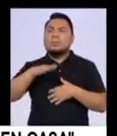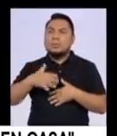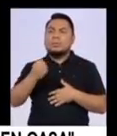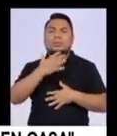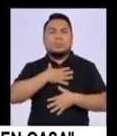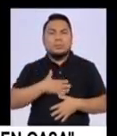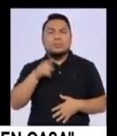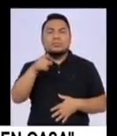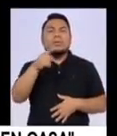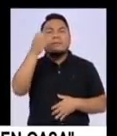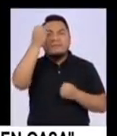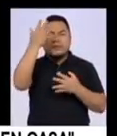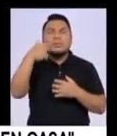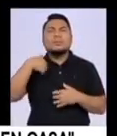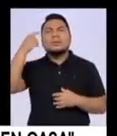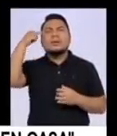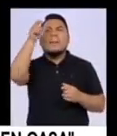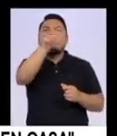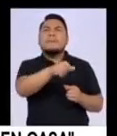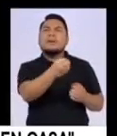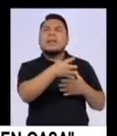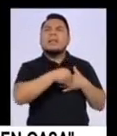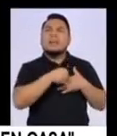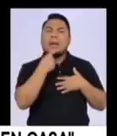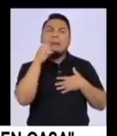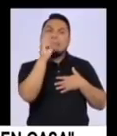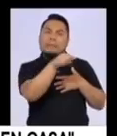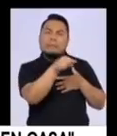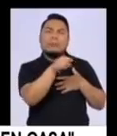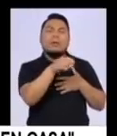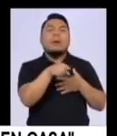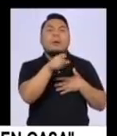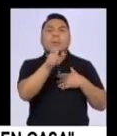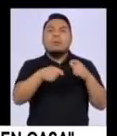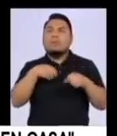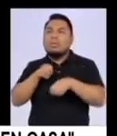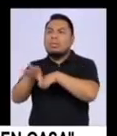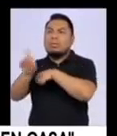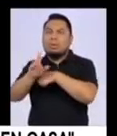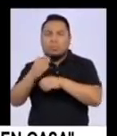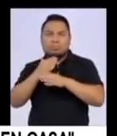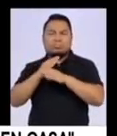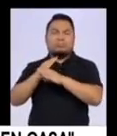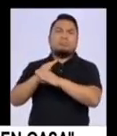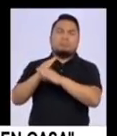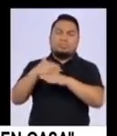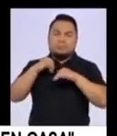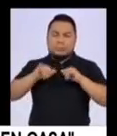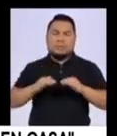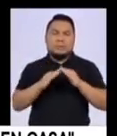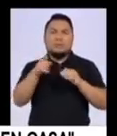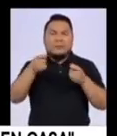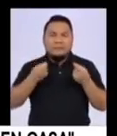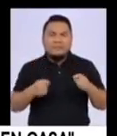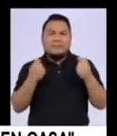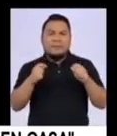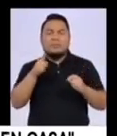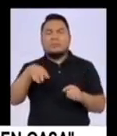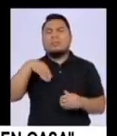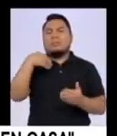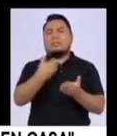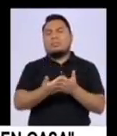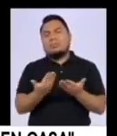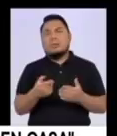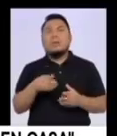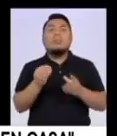tenido contacto y sigue para adelante, vas a curarte. Pero tienes que poner de tu parte, esforzarte mucho y no dejar de tumbar. Porque